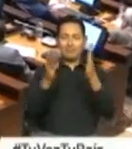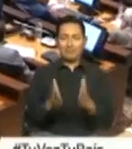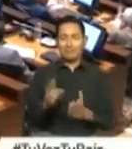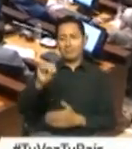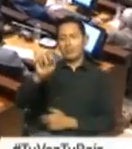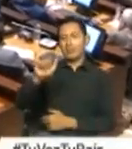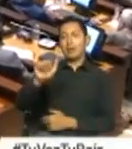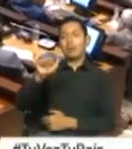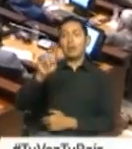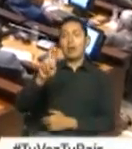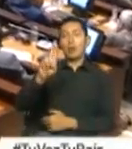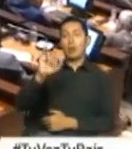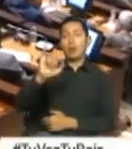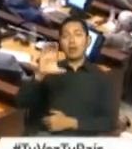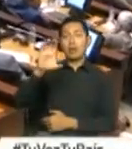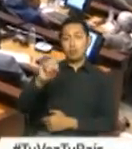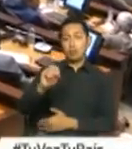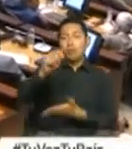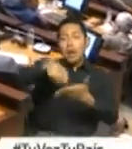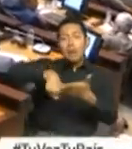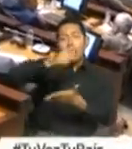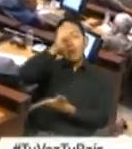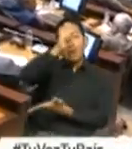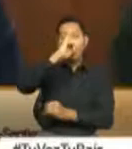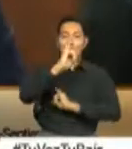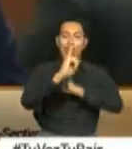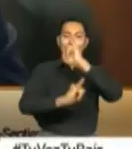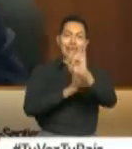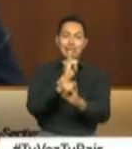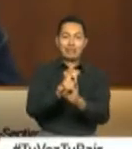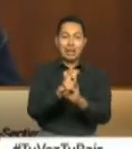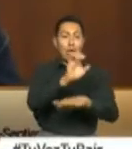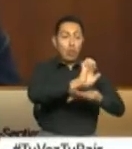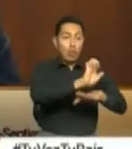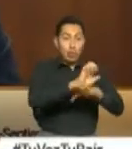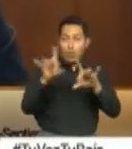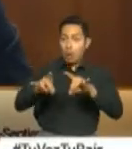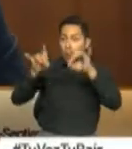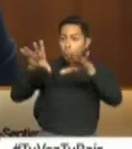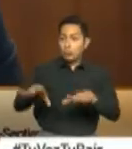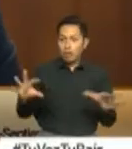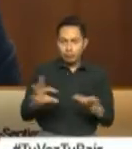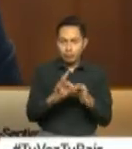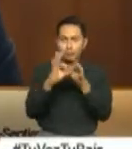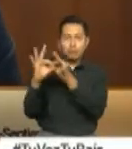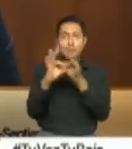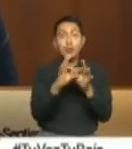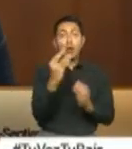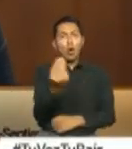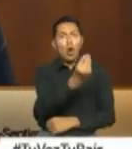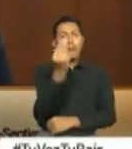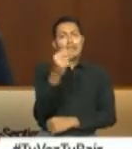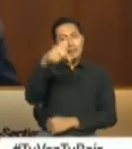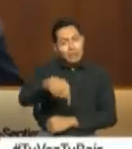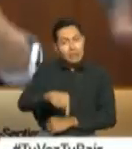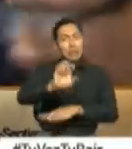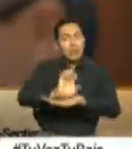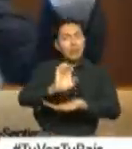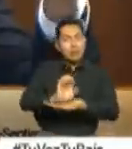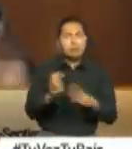insistió en aprobar el instrumento internacional entre Ecuador y Australia, que también favorecerá a jóvenes ecuatorianos que